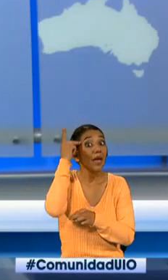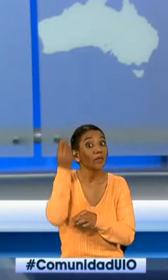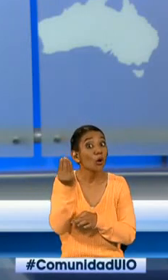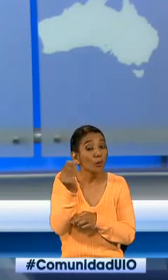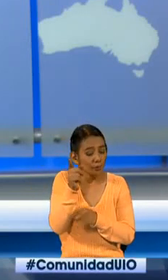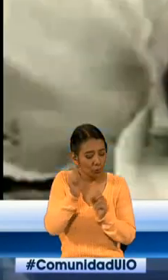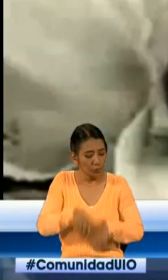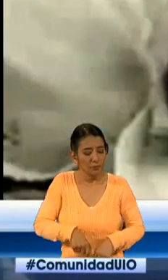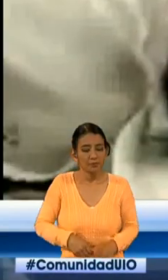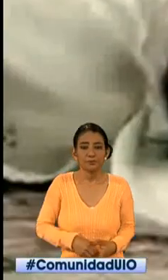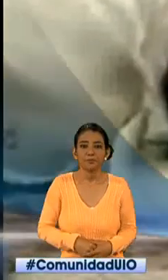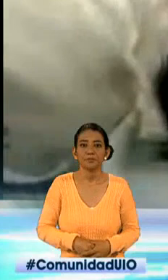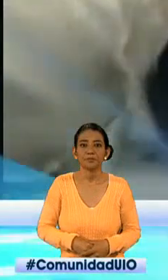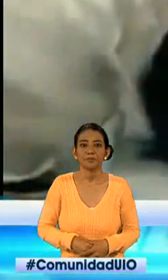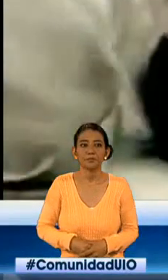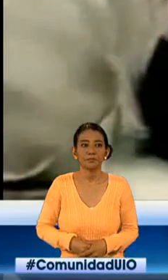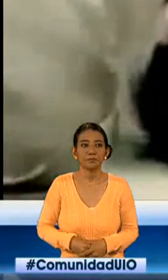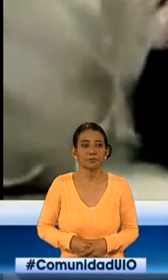jóvenes.